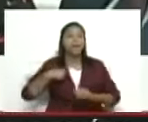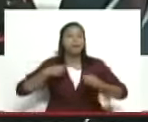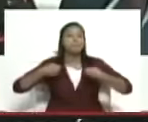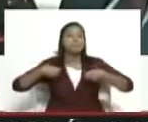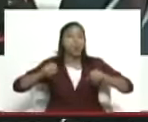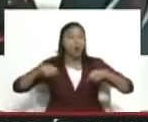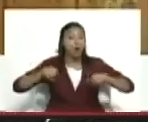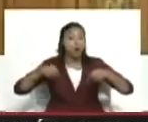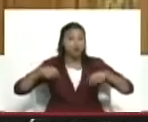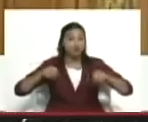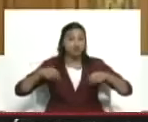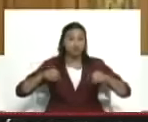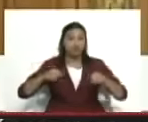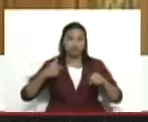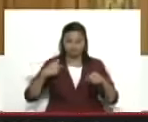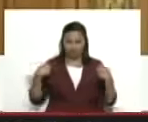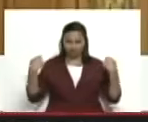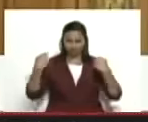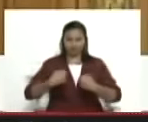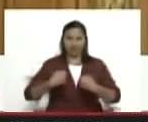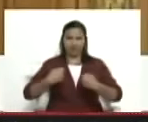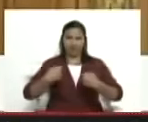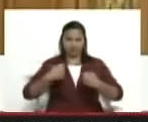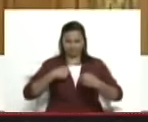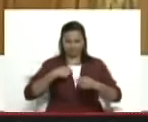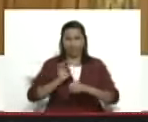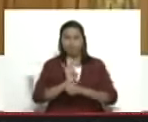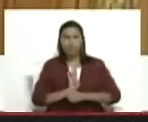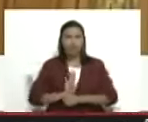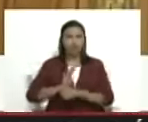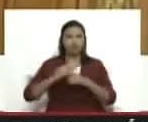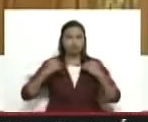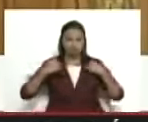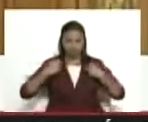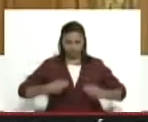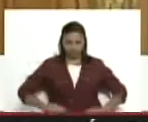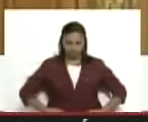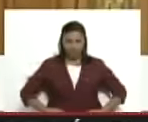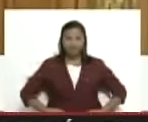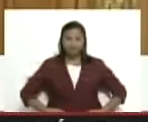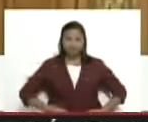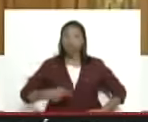yo. Yo cargaba un chaleco antibala. Yo lo tengo guardado, todavía me duele el cuerpo de ese chaleco antibalas.